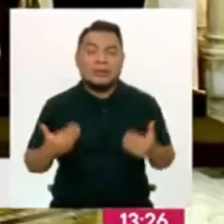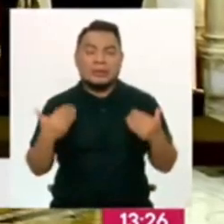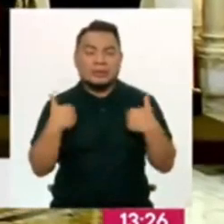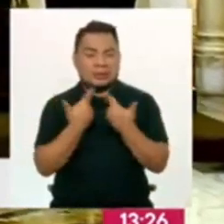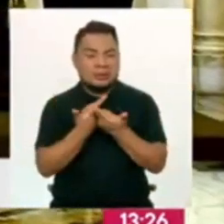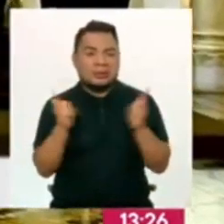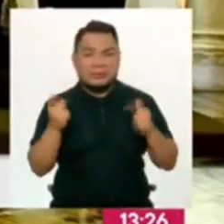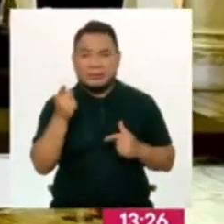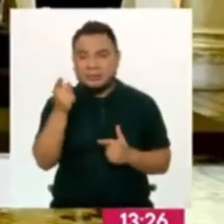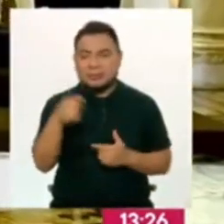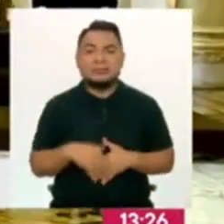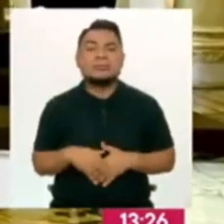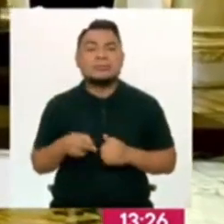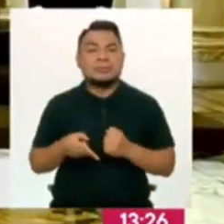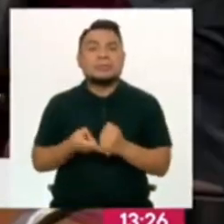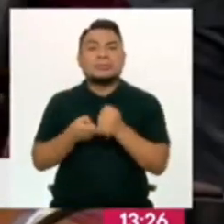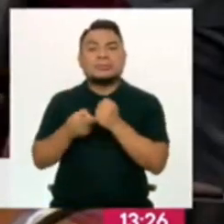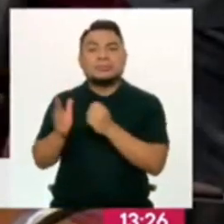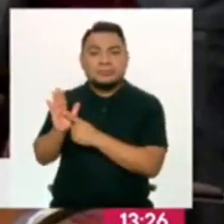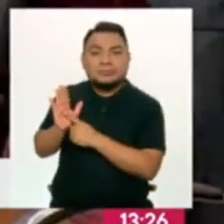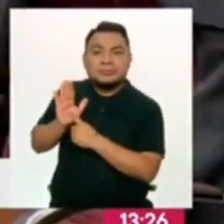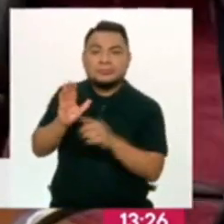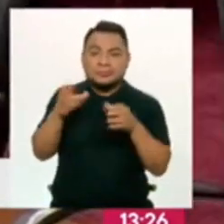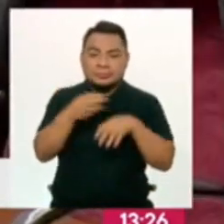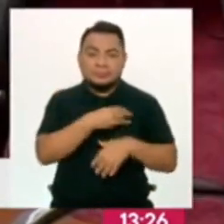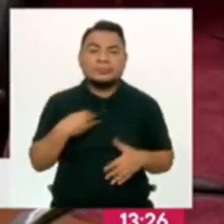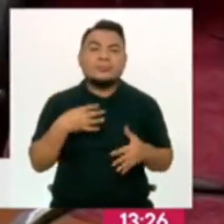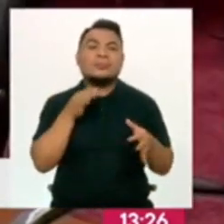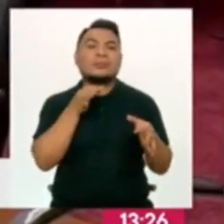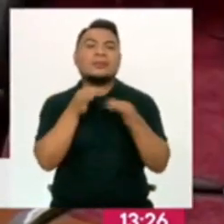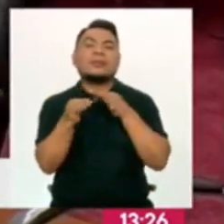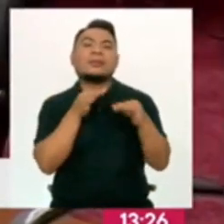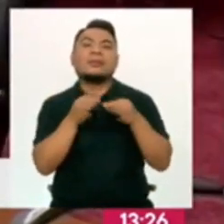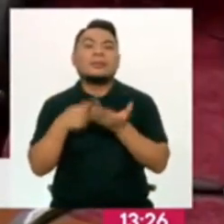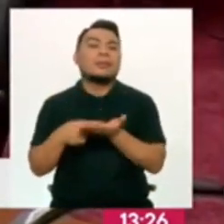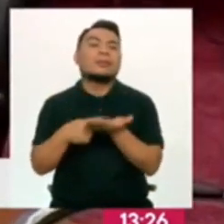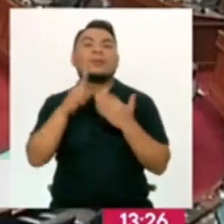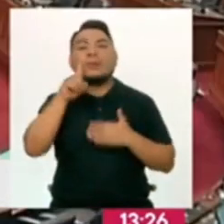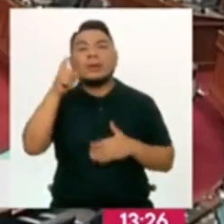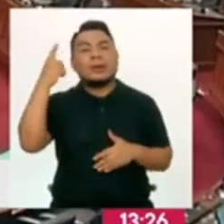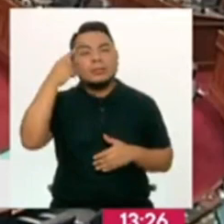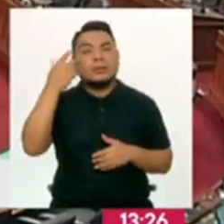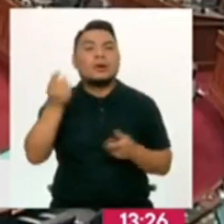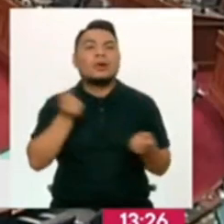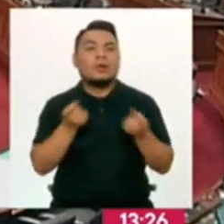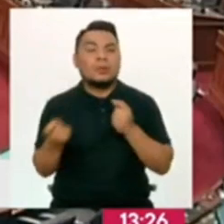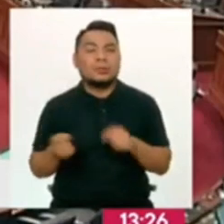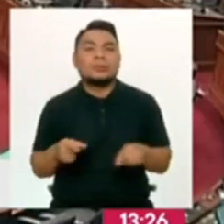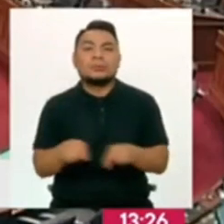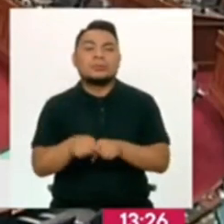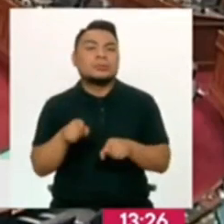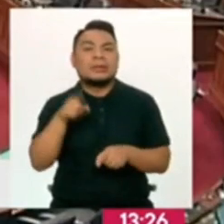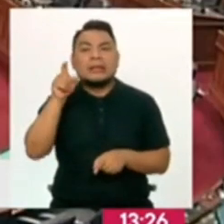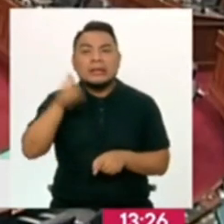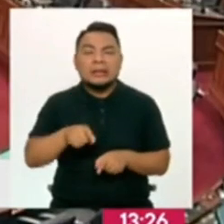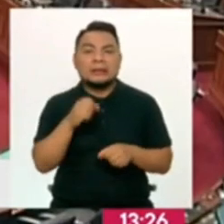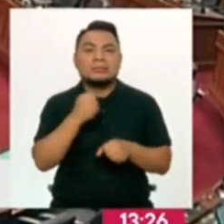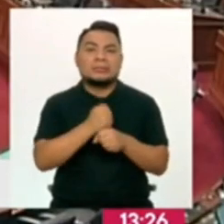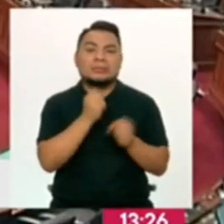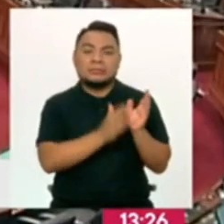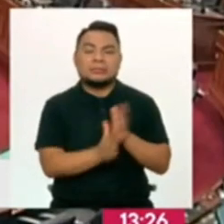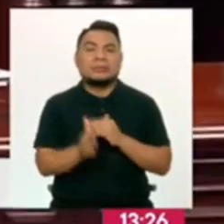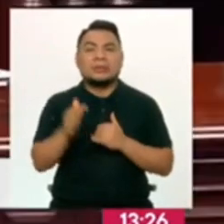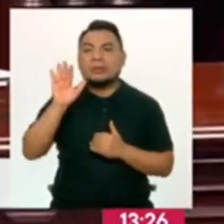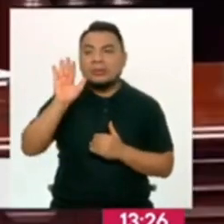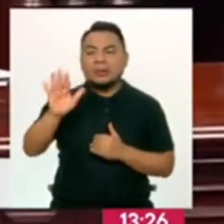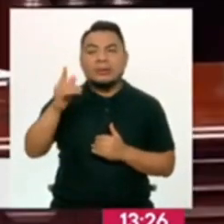libertad y seguridad de presentar a su gabinete para explicar y debatir su política de gobierno y las medidas que requiere su gestión,